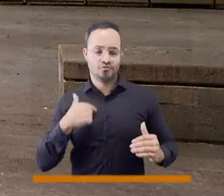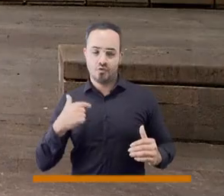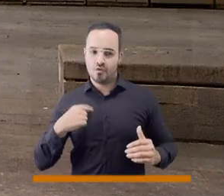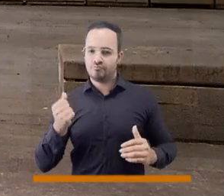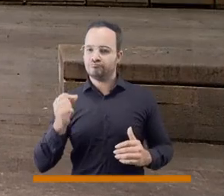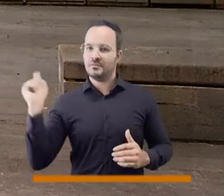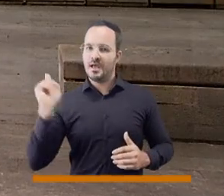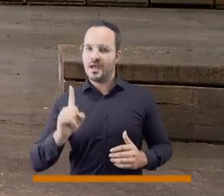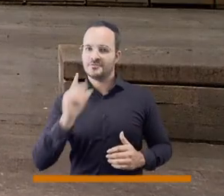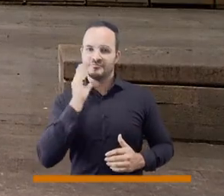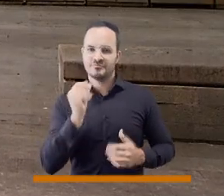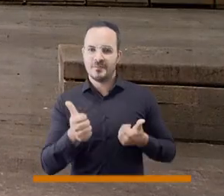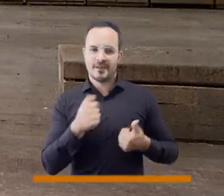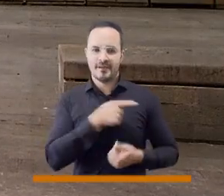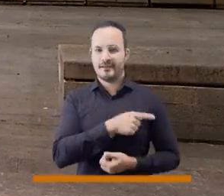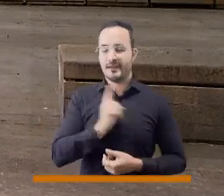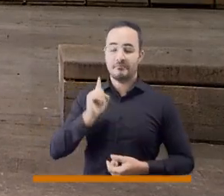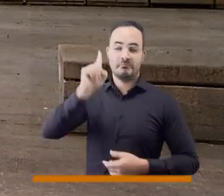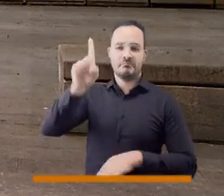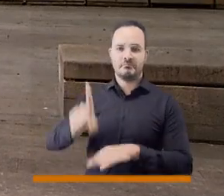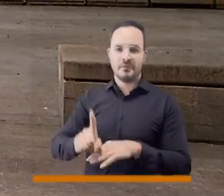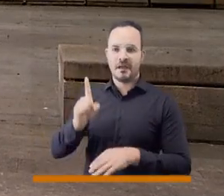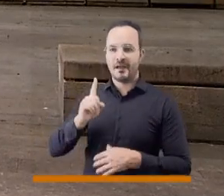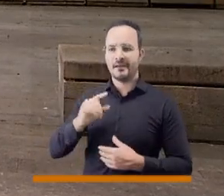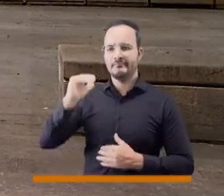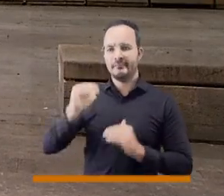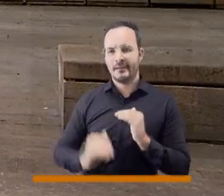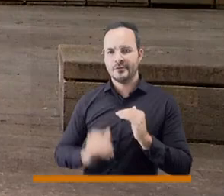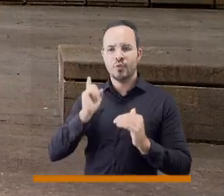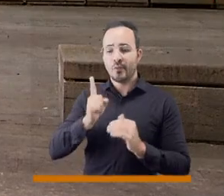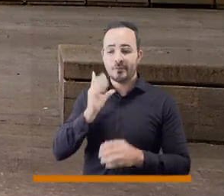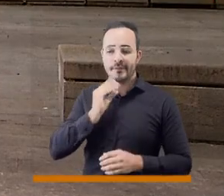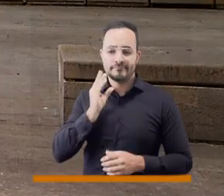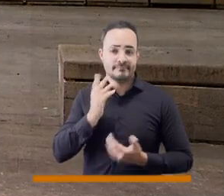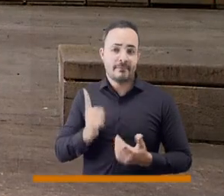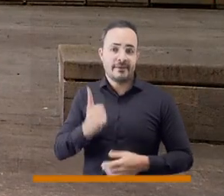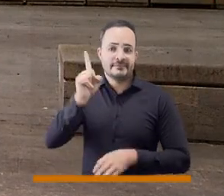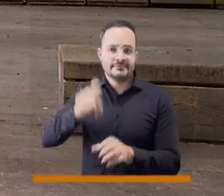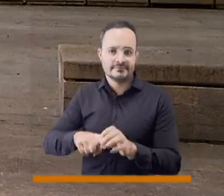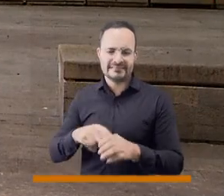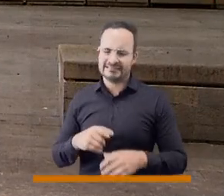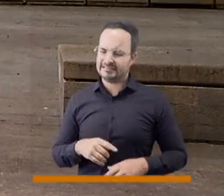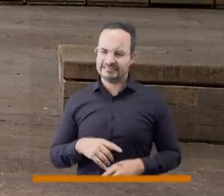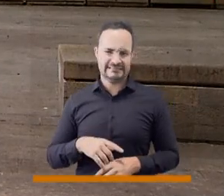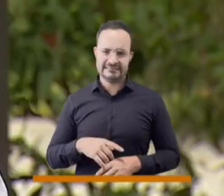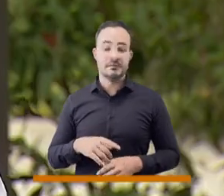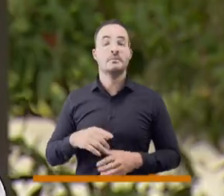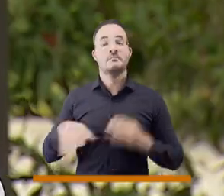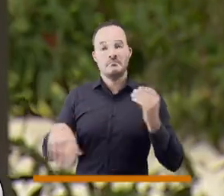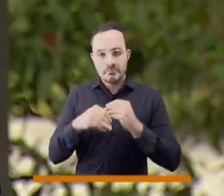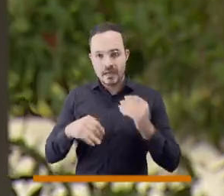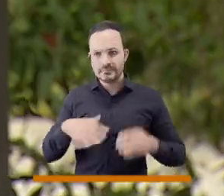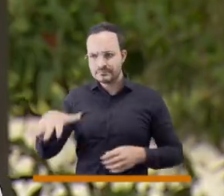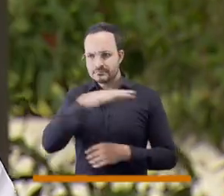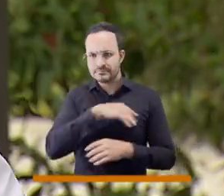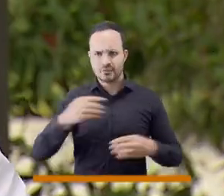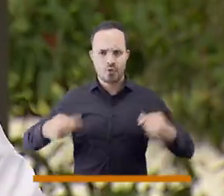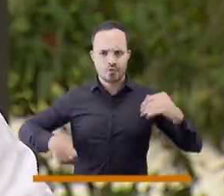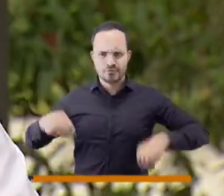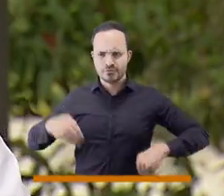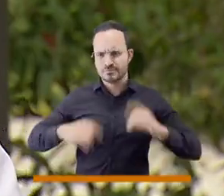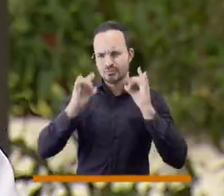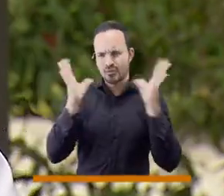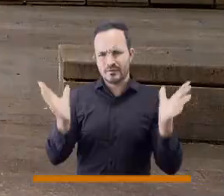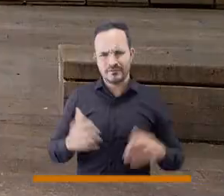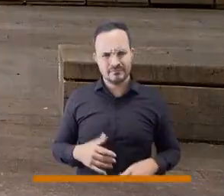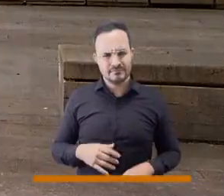tú por haber acabado de entrar. Eso, hoy no hay ni siquiera ambiente laboral, hoy hay muchas denuncias de corrupción. Tú vas hoy por